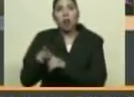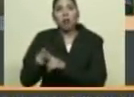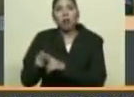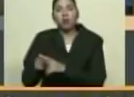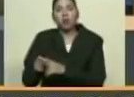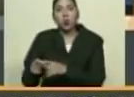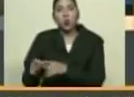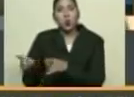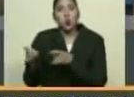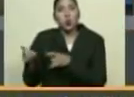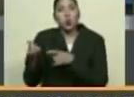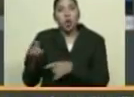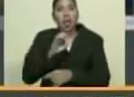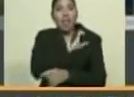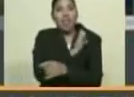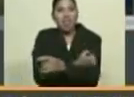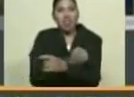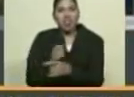temprano en Santa Rita.